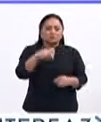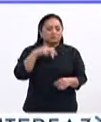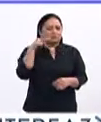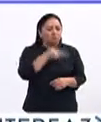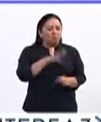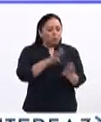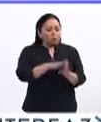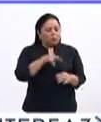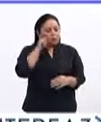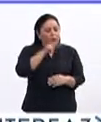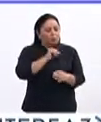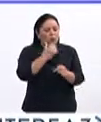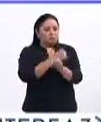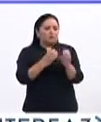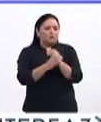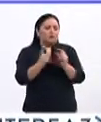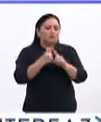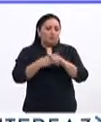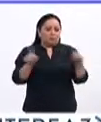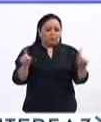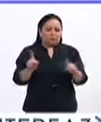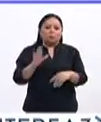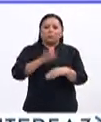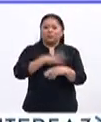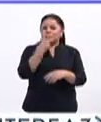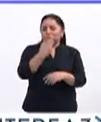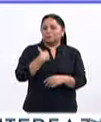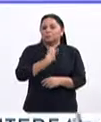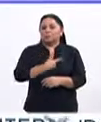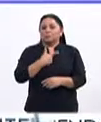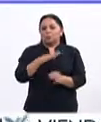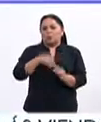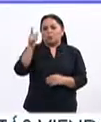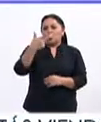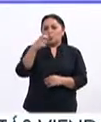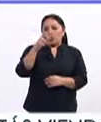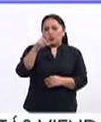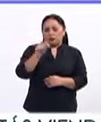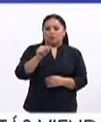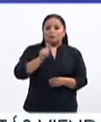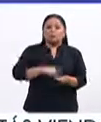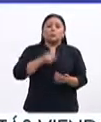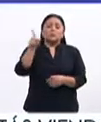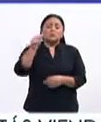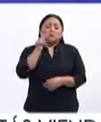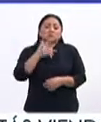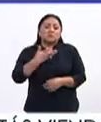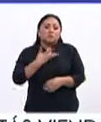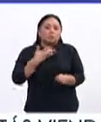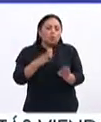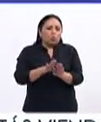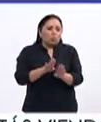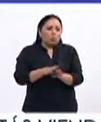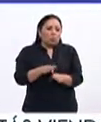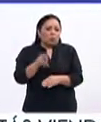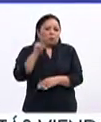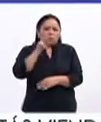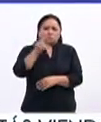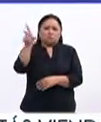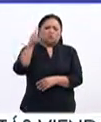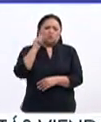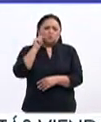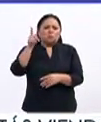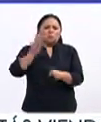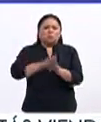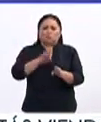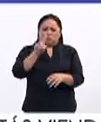sí te hacen ver las cosas diferentes. Por eso me gusta mucho Huerta, que siempre tiene, yo creo que esa vocación, sin que se lo proponga,